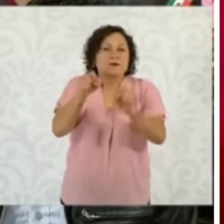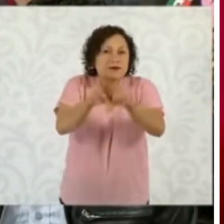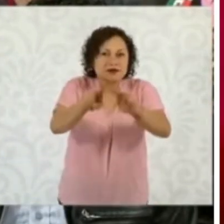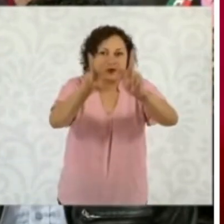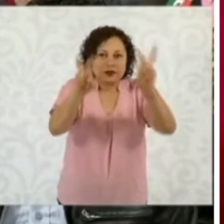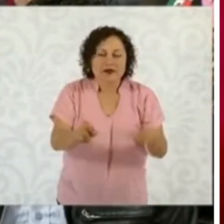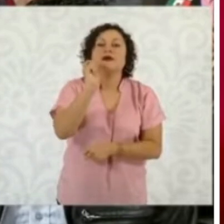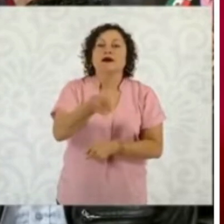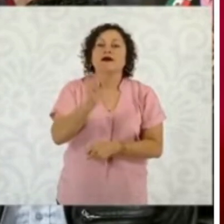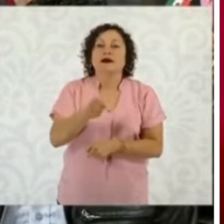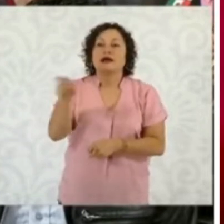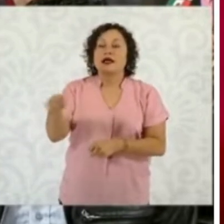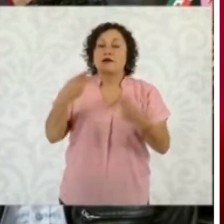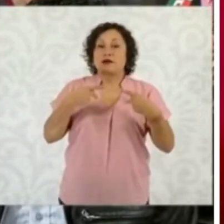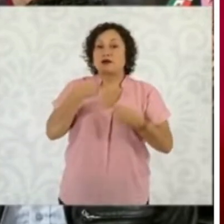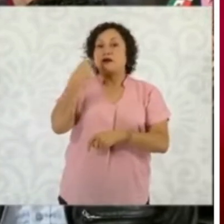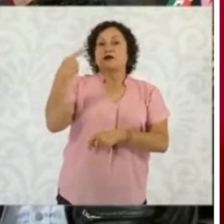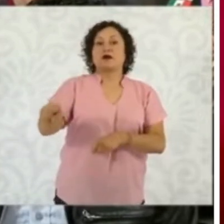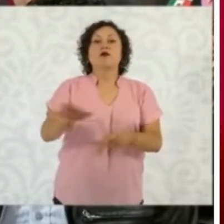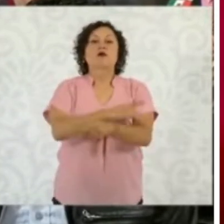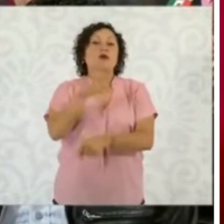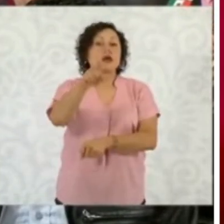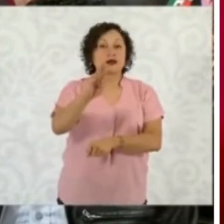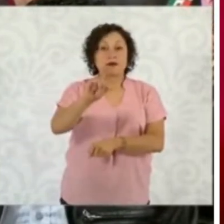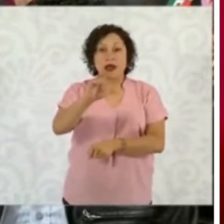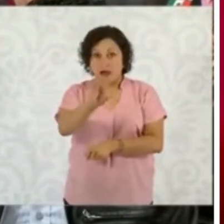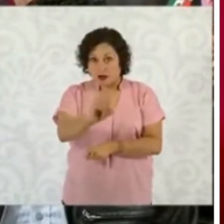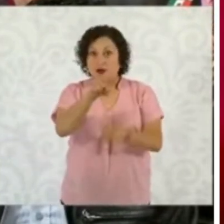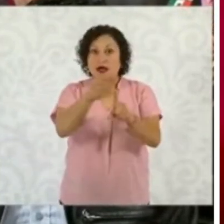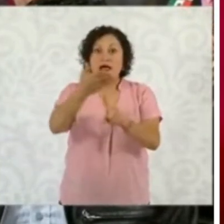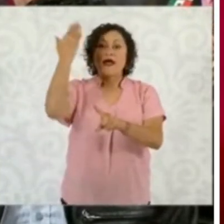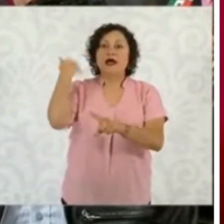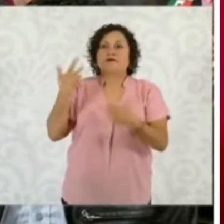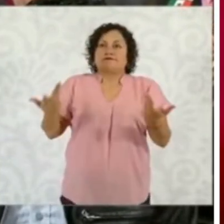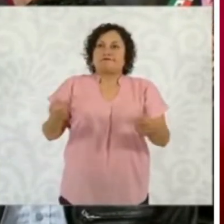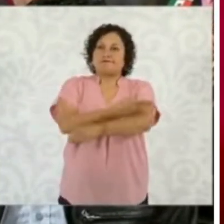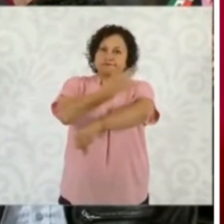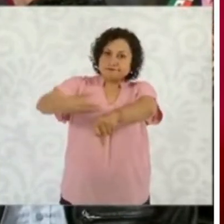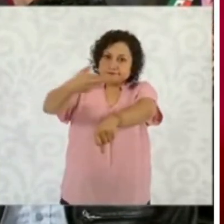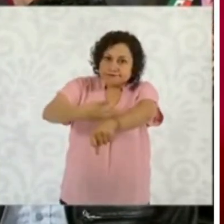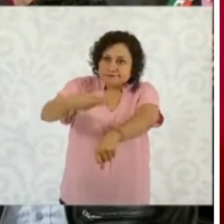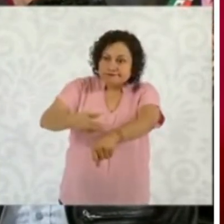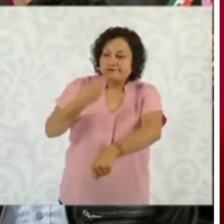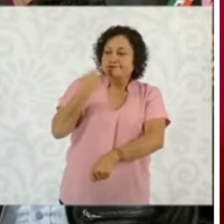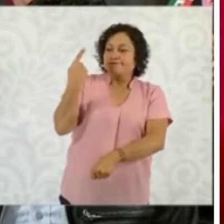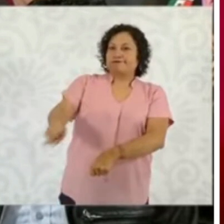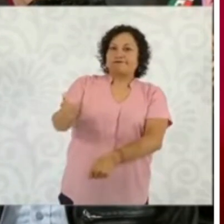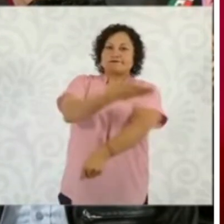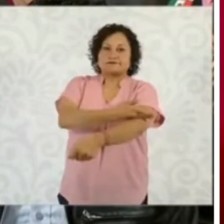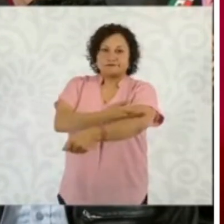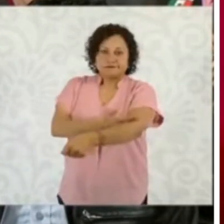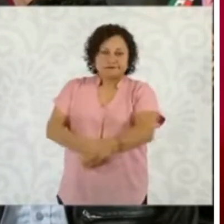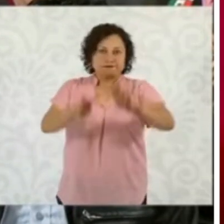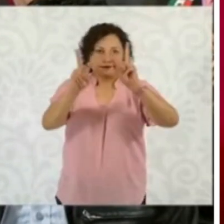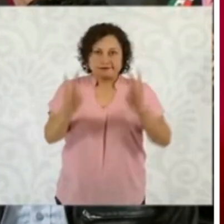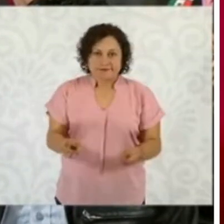la situación que está viviendo la denunciante, porque también Blanco en algún momento había pues reclamado que por qué se tardó tanto en interponer una denuncia por este caso,